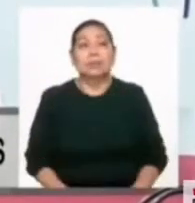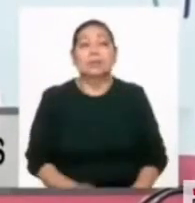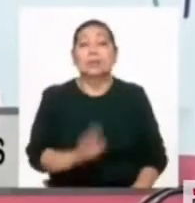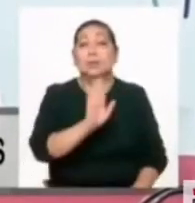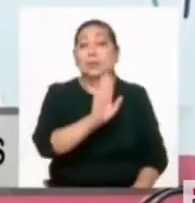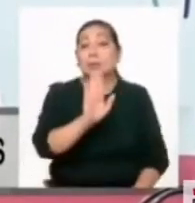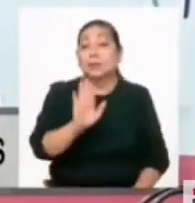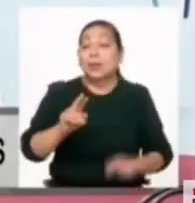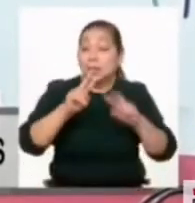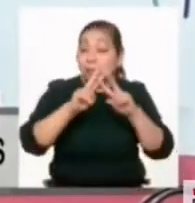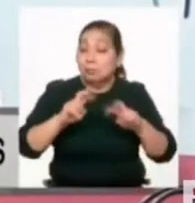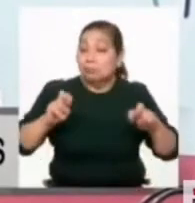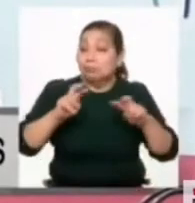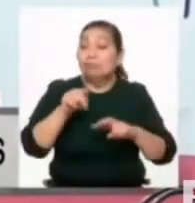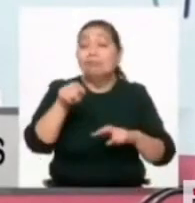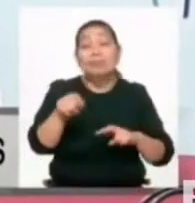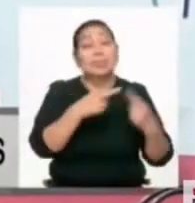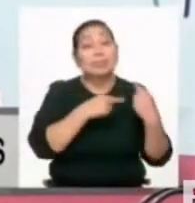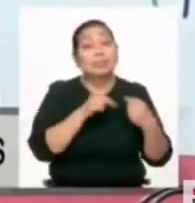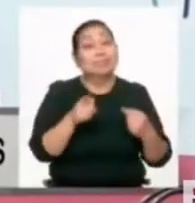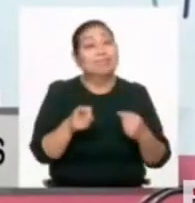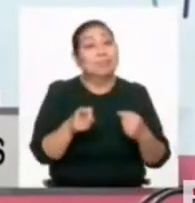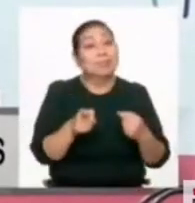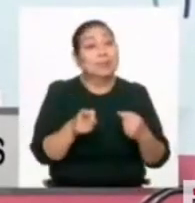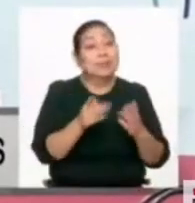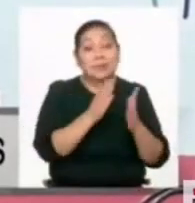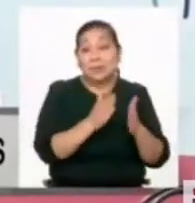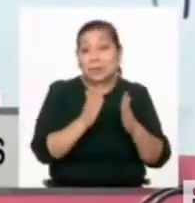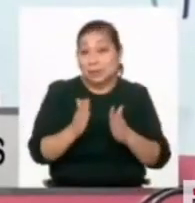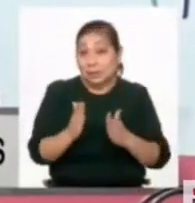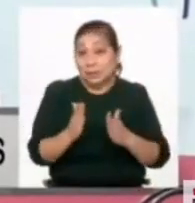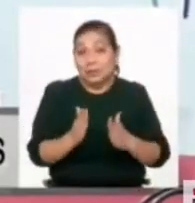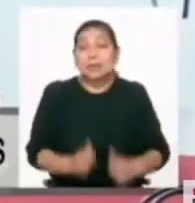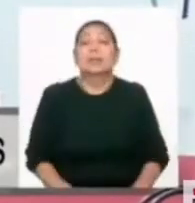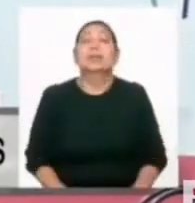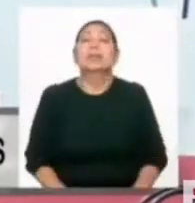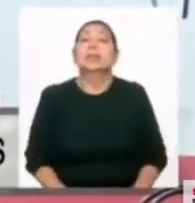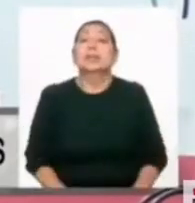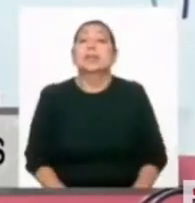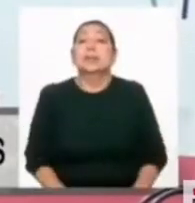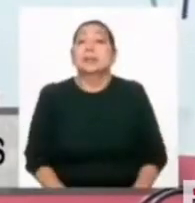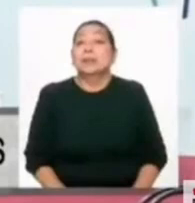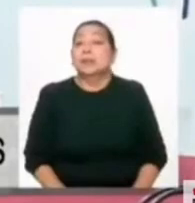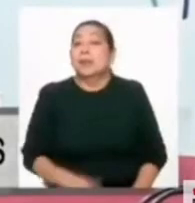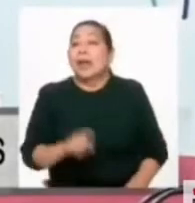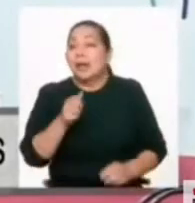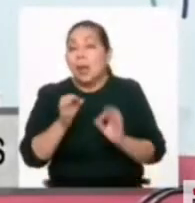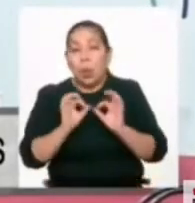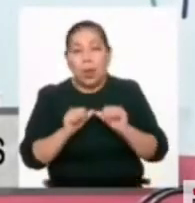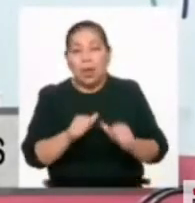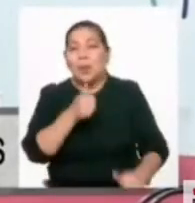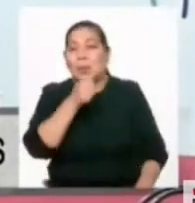Ellos son sujetos de investigación y el que determinará su situación, ¿no?